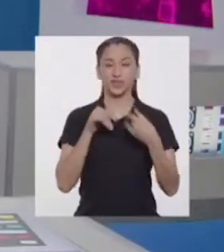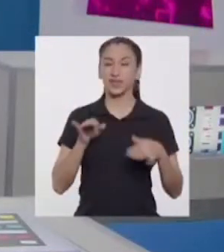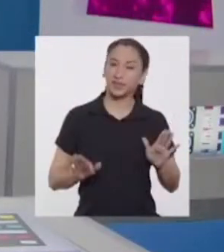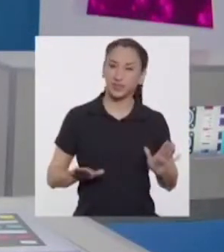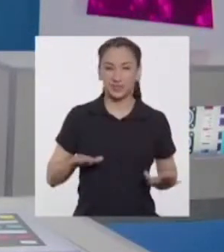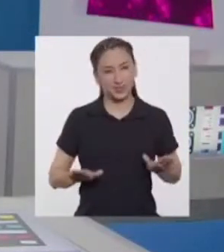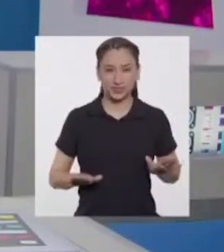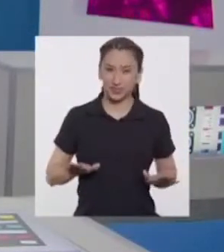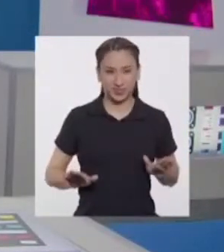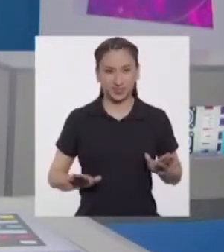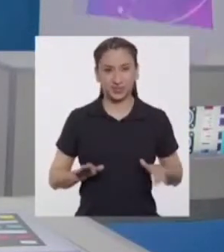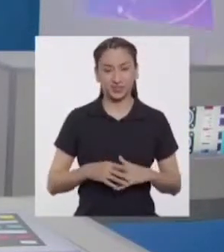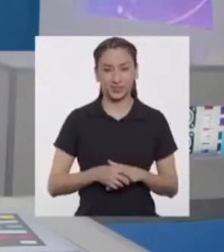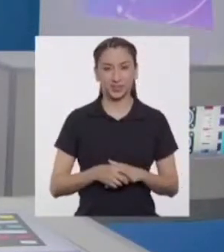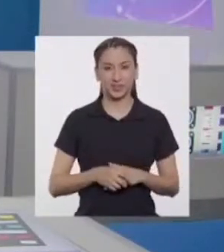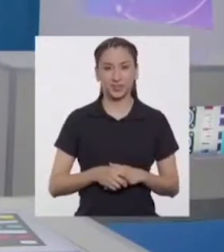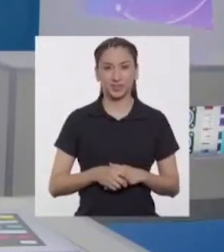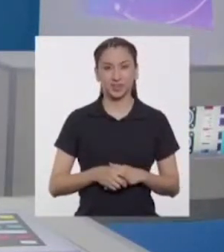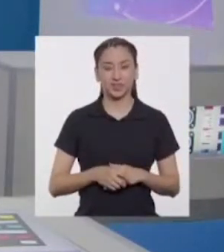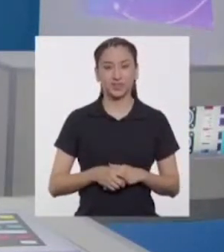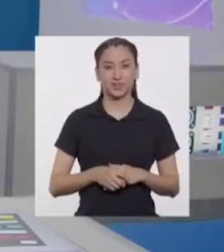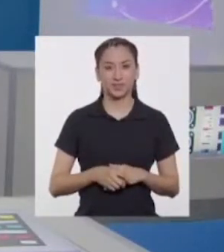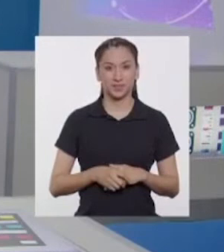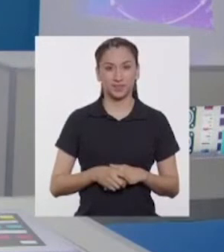equipo pingüino!